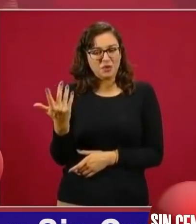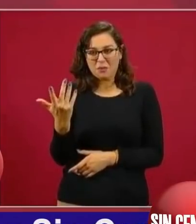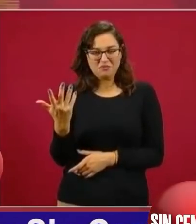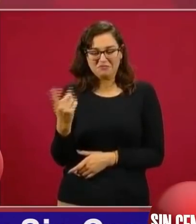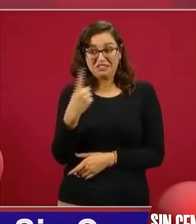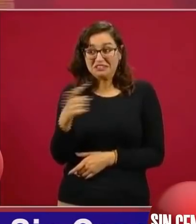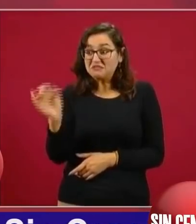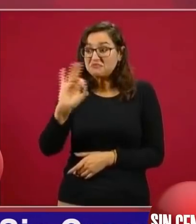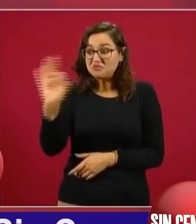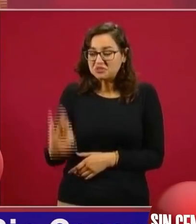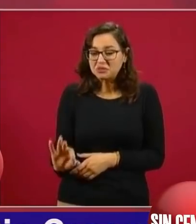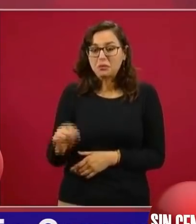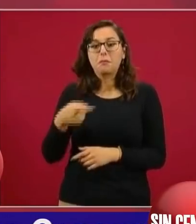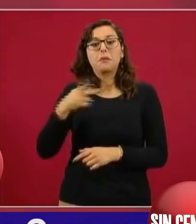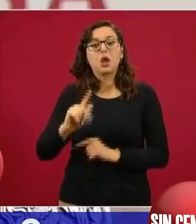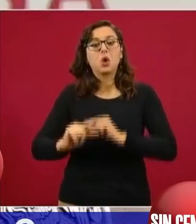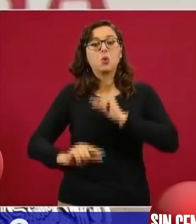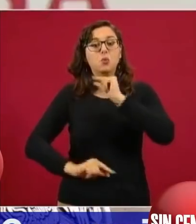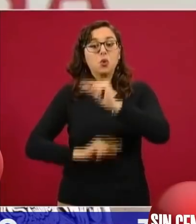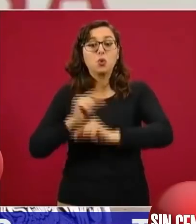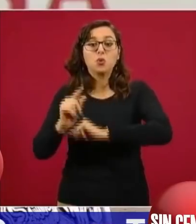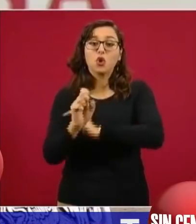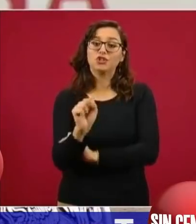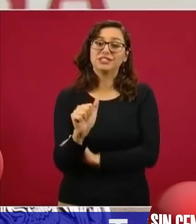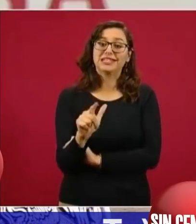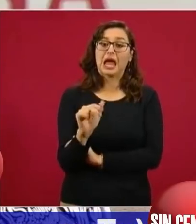que empezaron con Salinas,